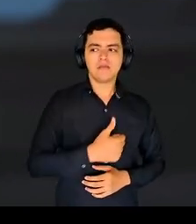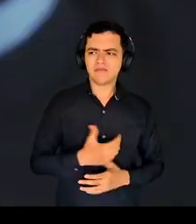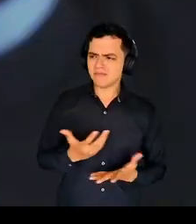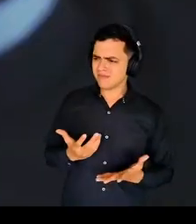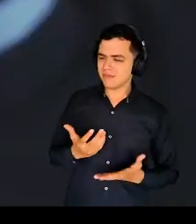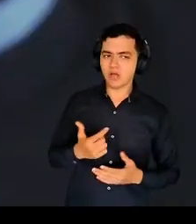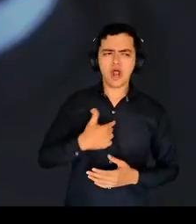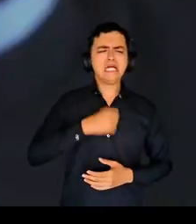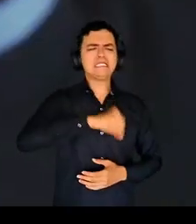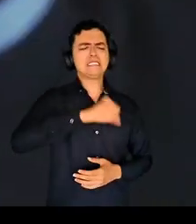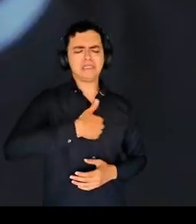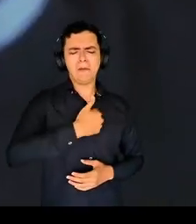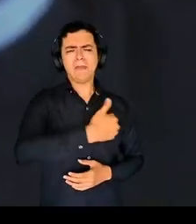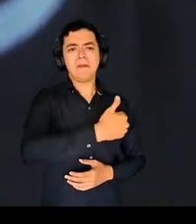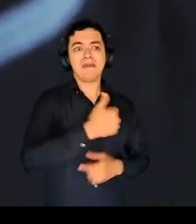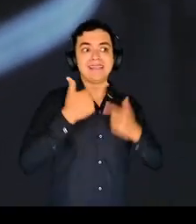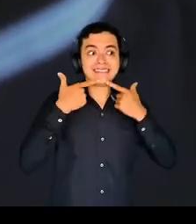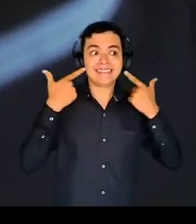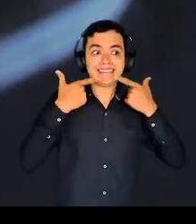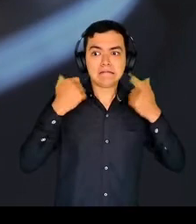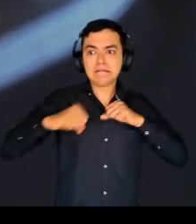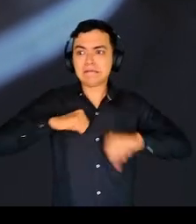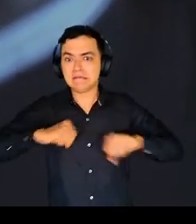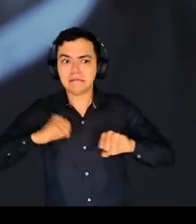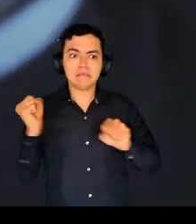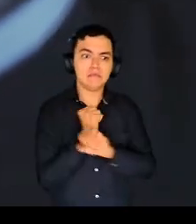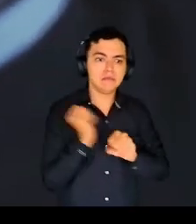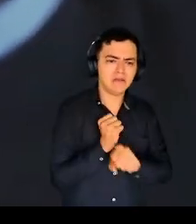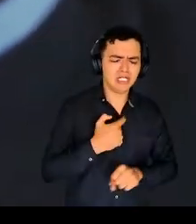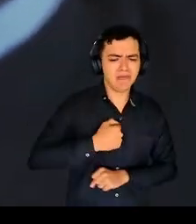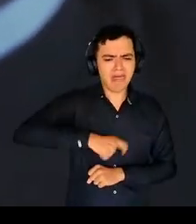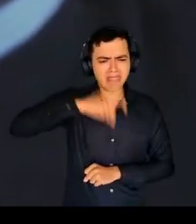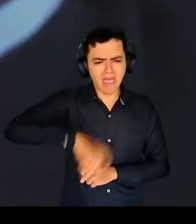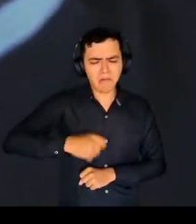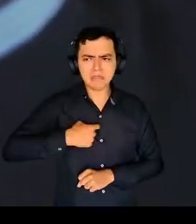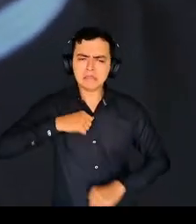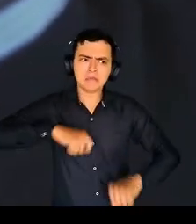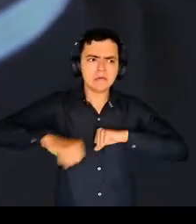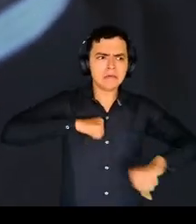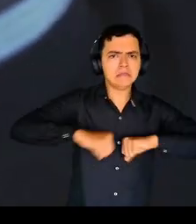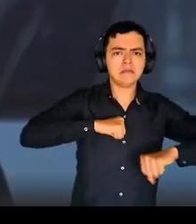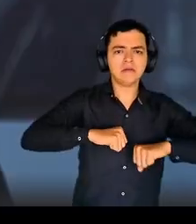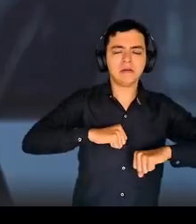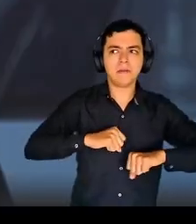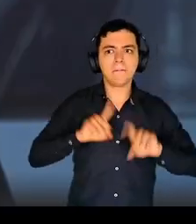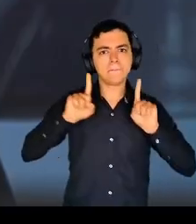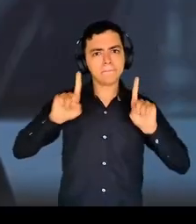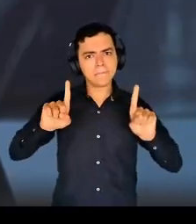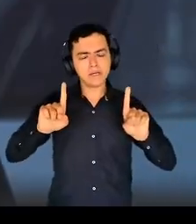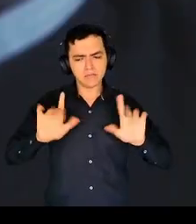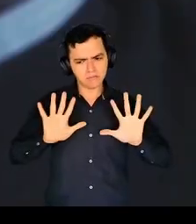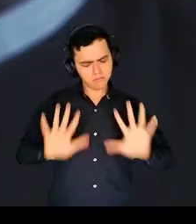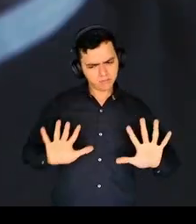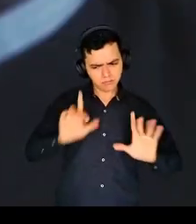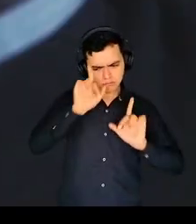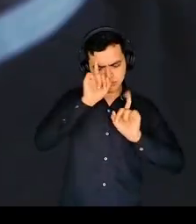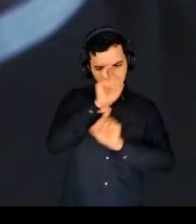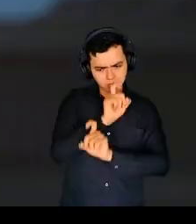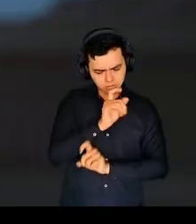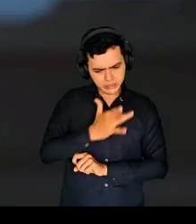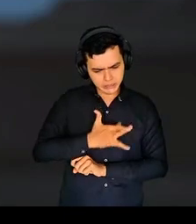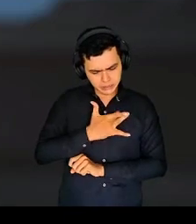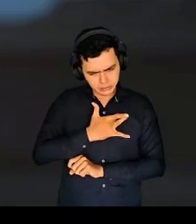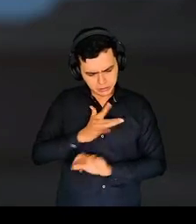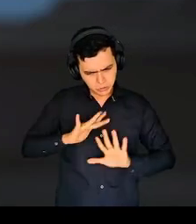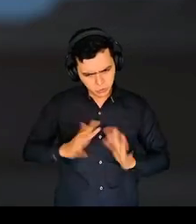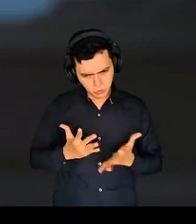bien todo el tiempo, sonreír, producir, ser funcionales, al punto de no permitirnos sentir, pedir ayuda,